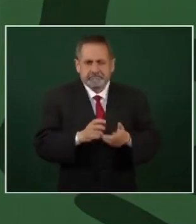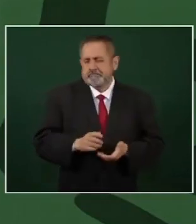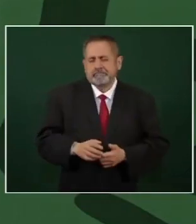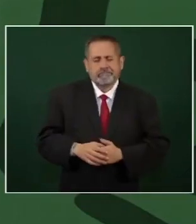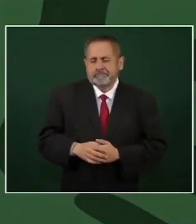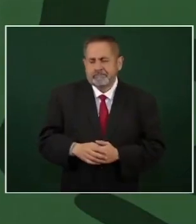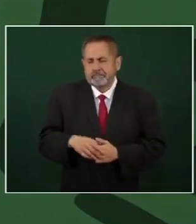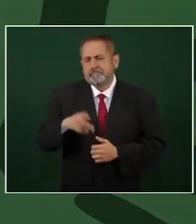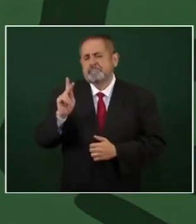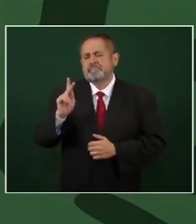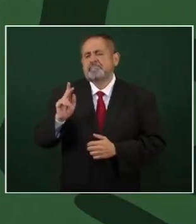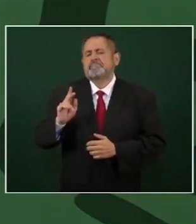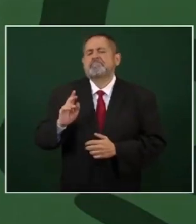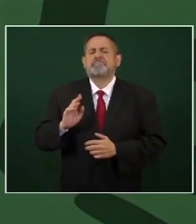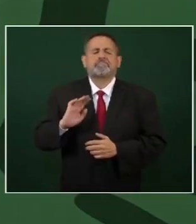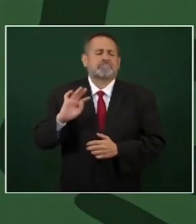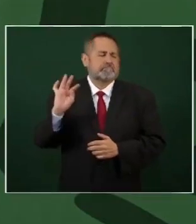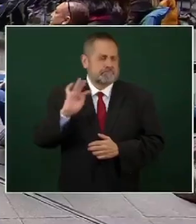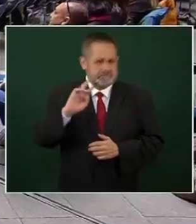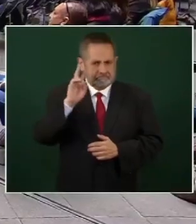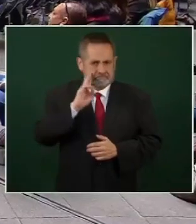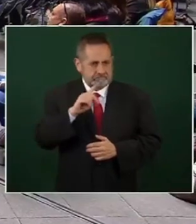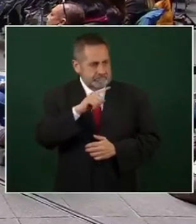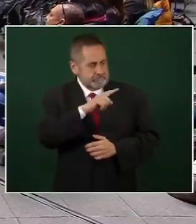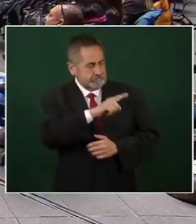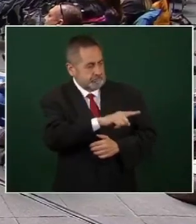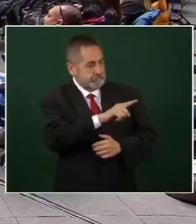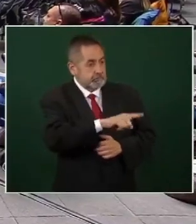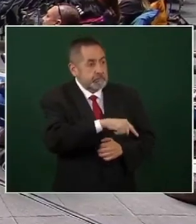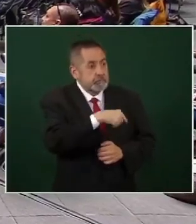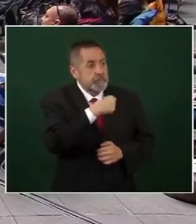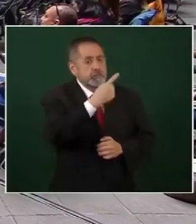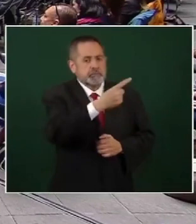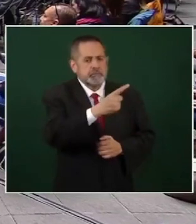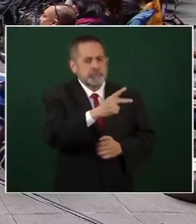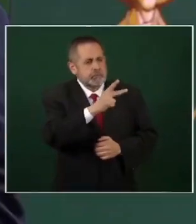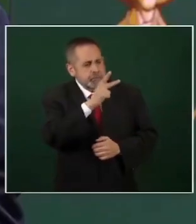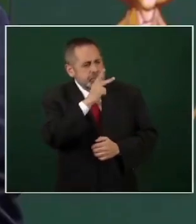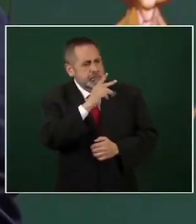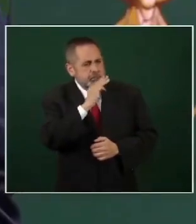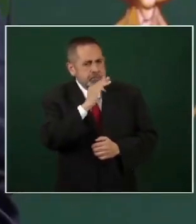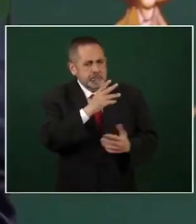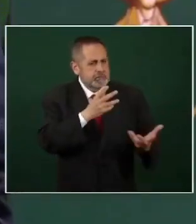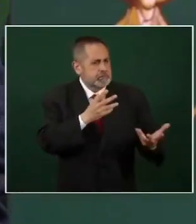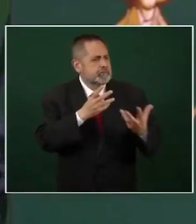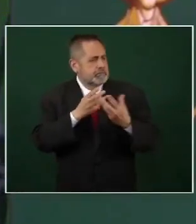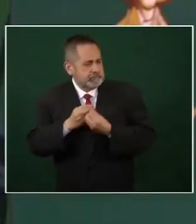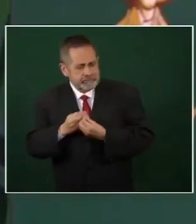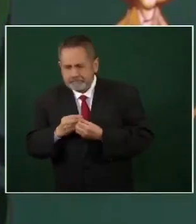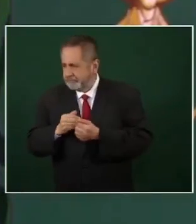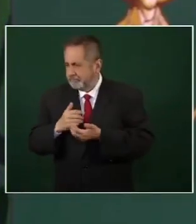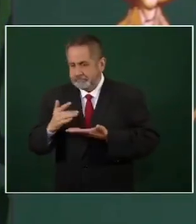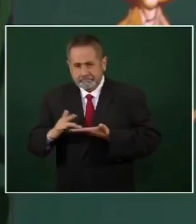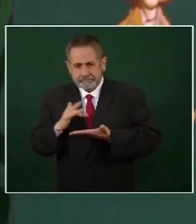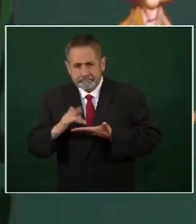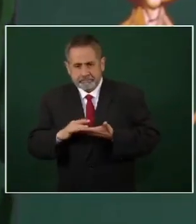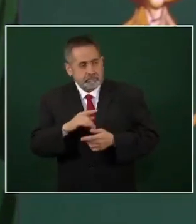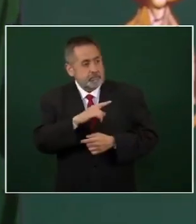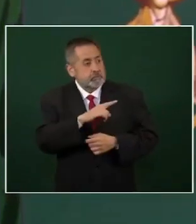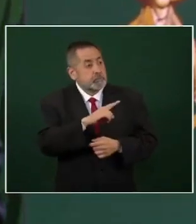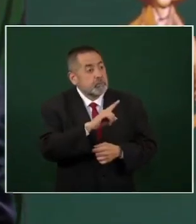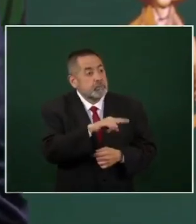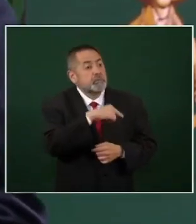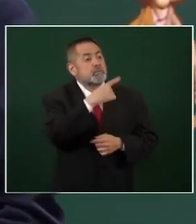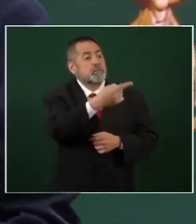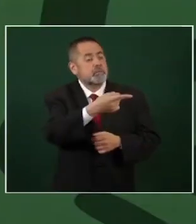más que sus papás, que son muy simpatizantes de nuestro movimiento, sus